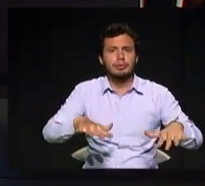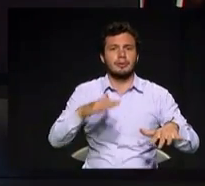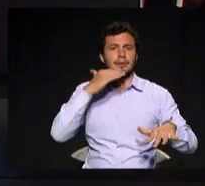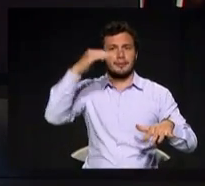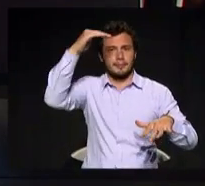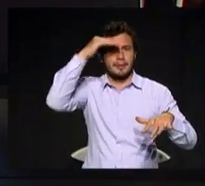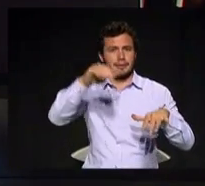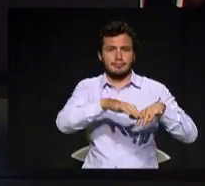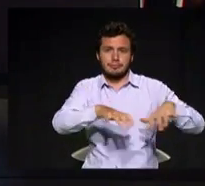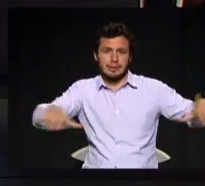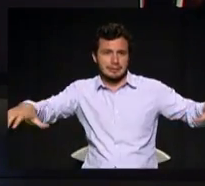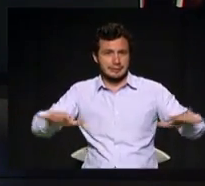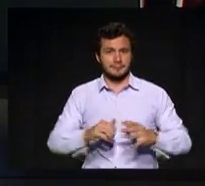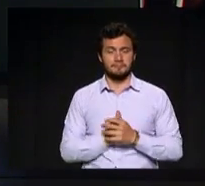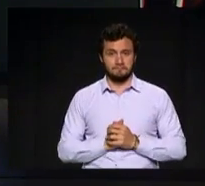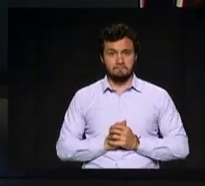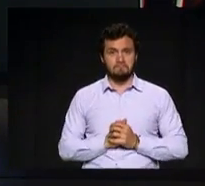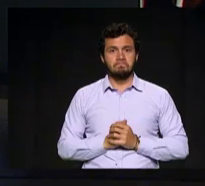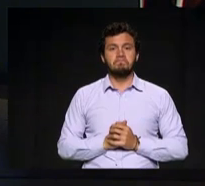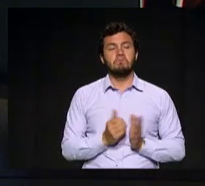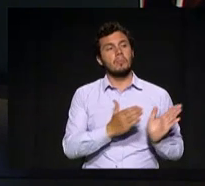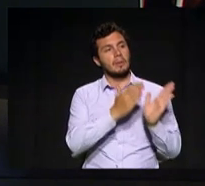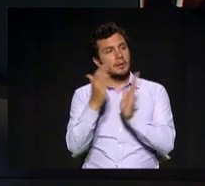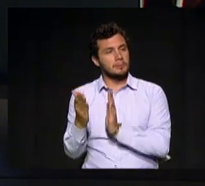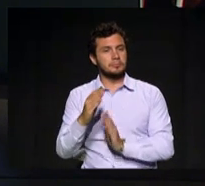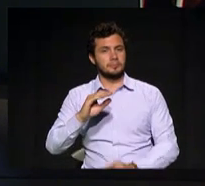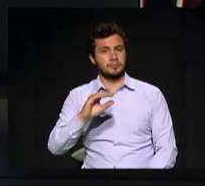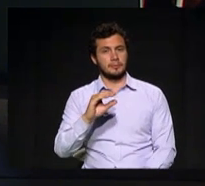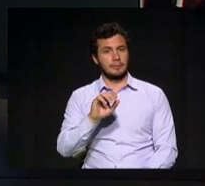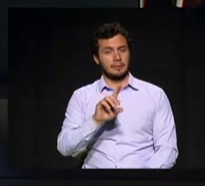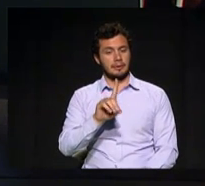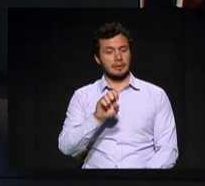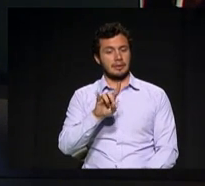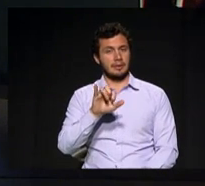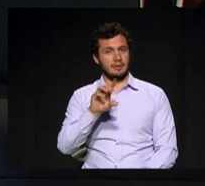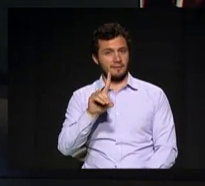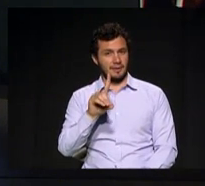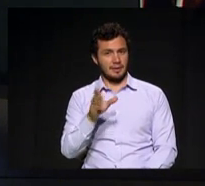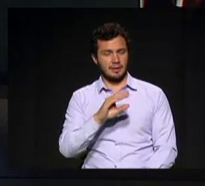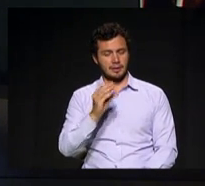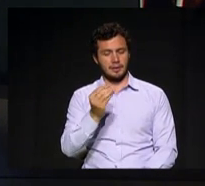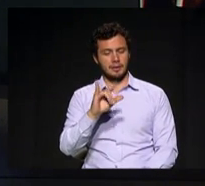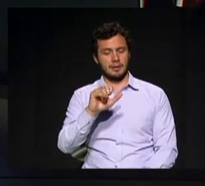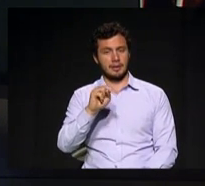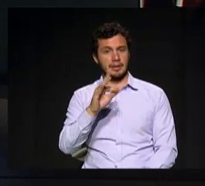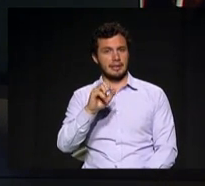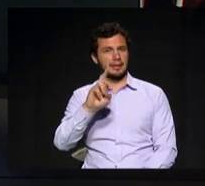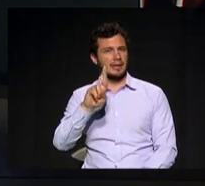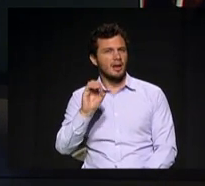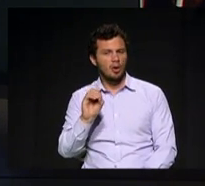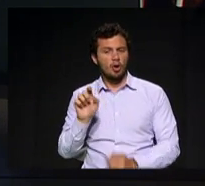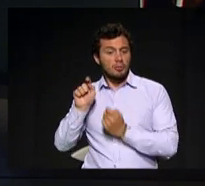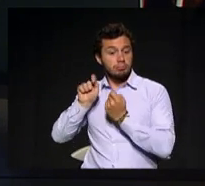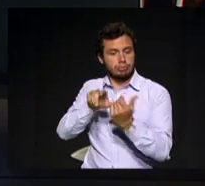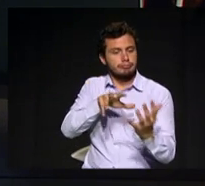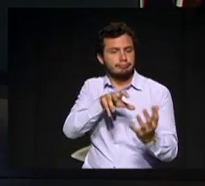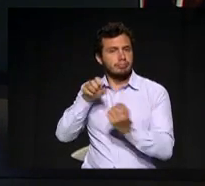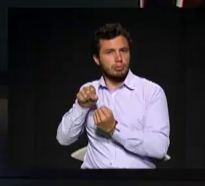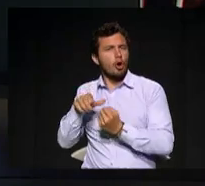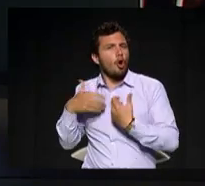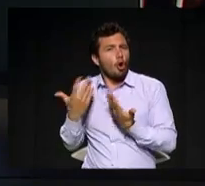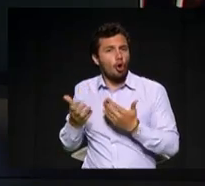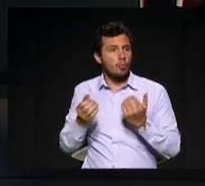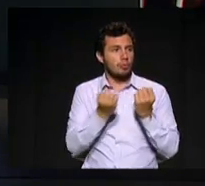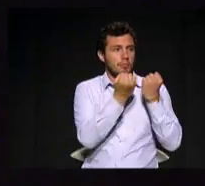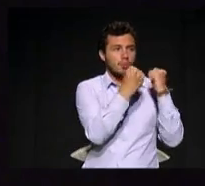candidato daniel quintero como usted va a confrontar esas estructuras criminales y sus rentas ilegales pero con los demás alcaldes del área